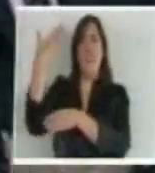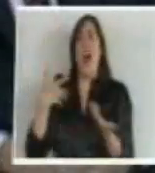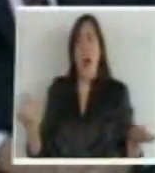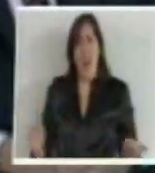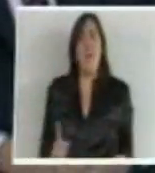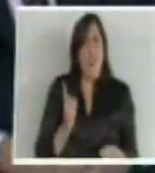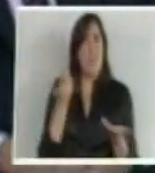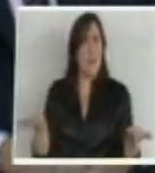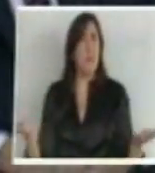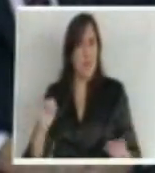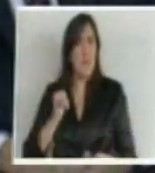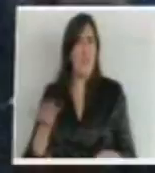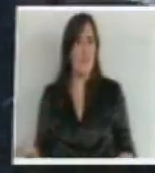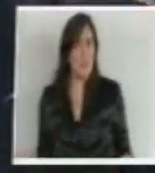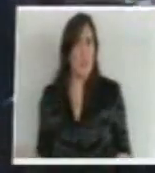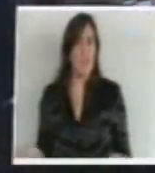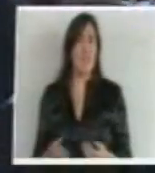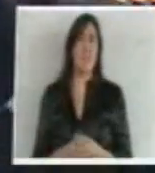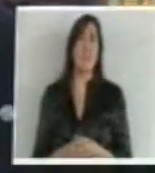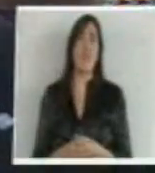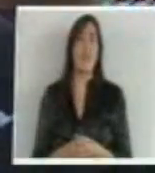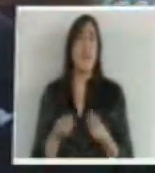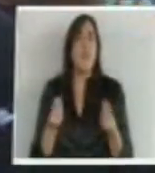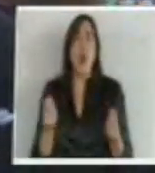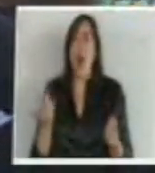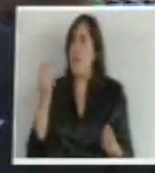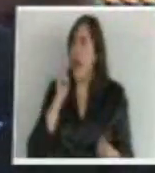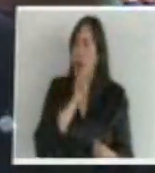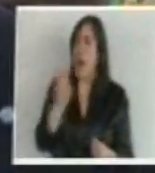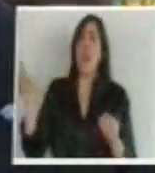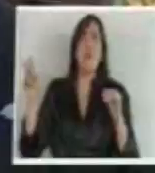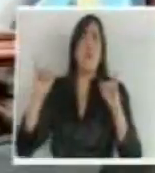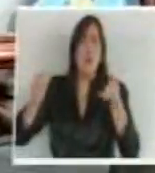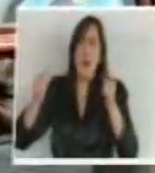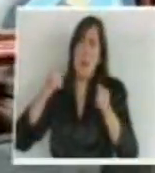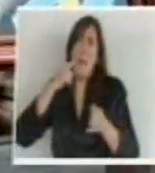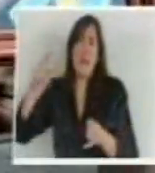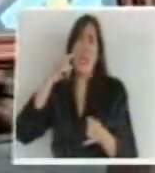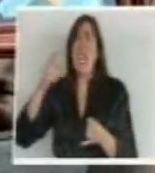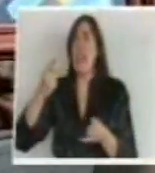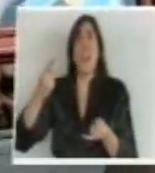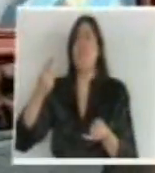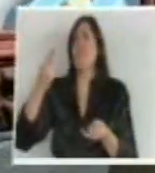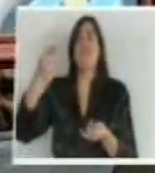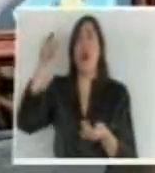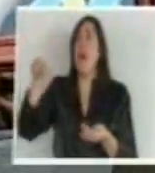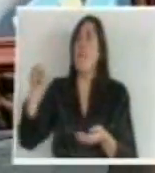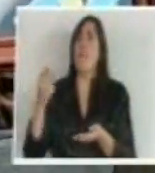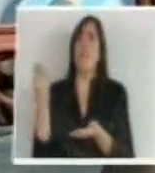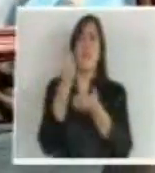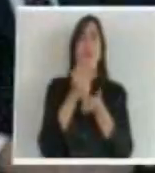estar orgullosa de ver cómo miles y miles de jóvenes se incorporan a su primer